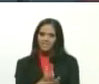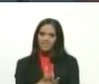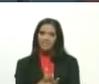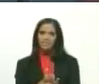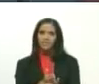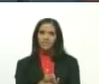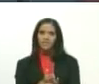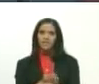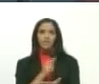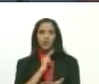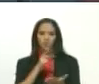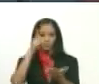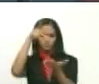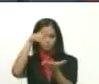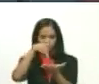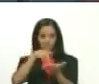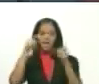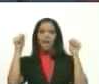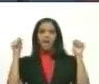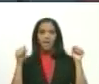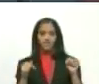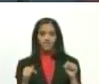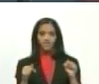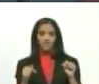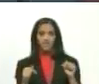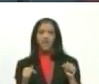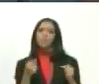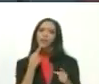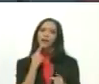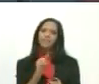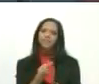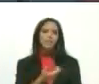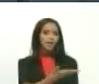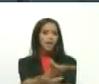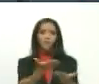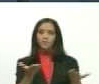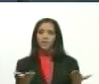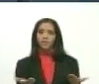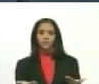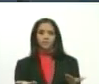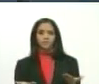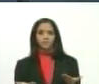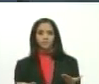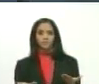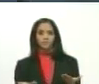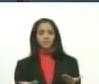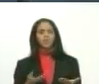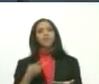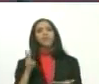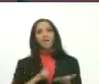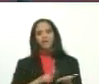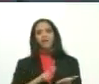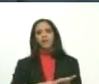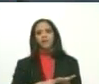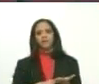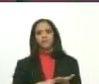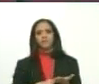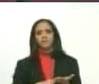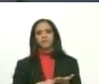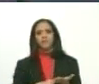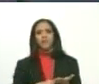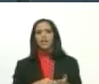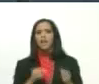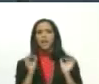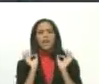Cada vez que nos paramos aquí, fue para decirles a ustedes la verdad. La